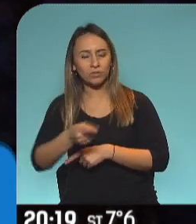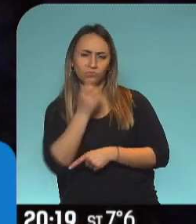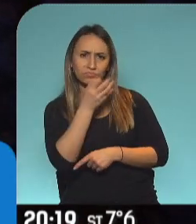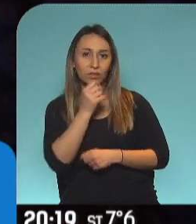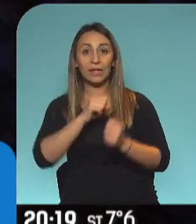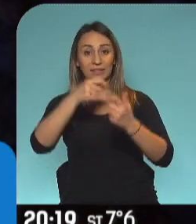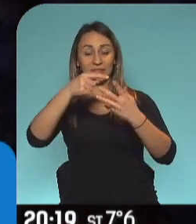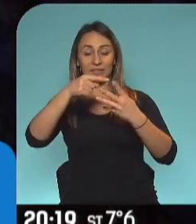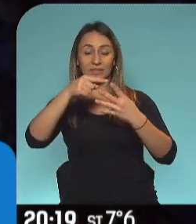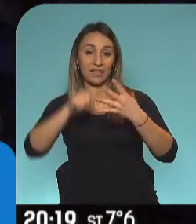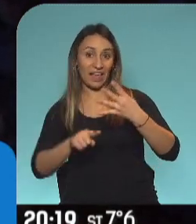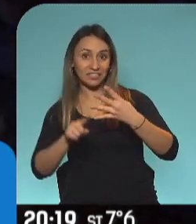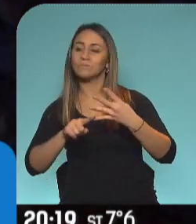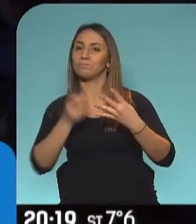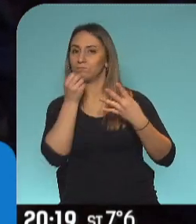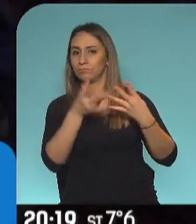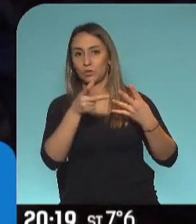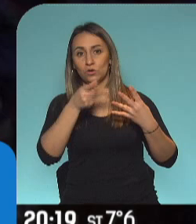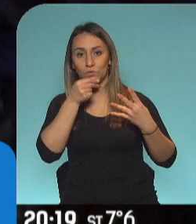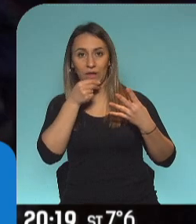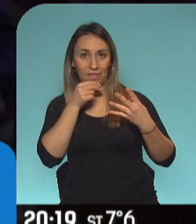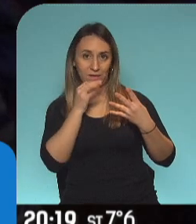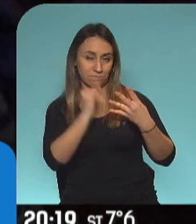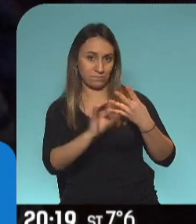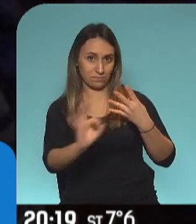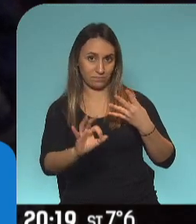hacerlo al ser indagados por el magistrado.